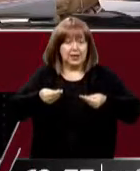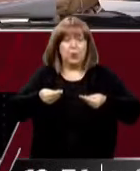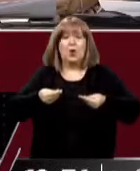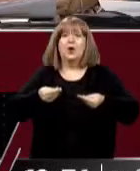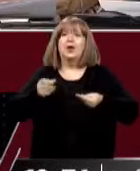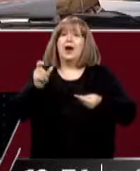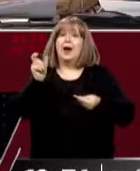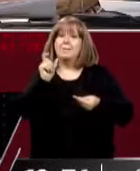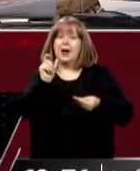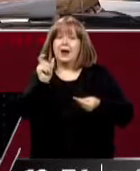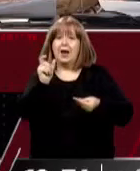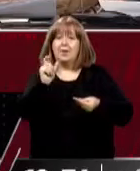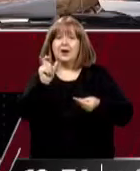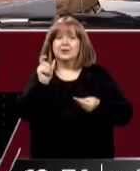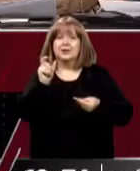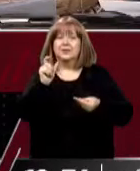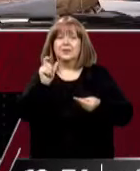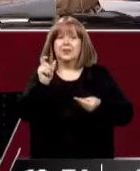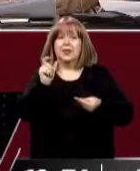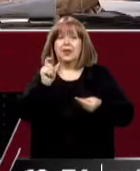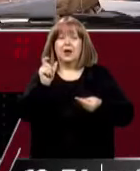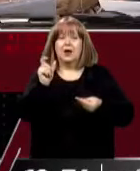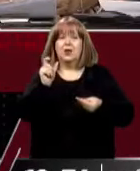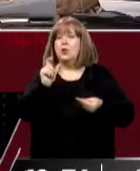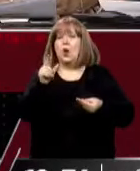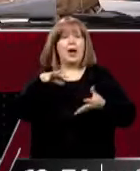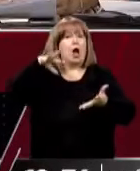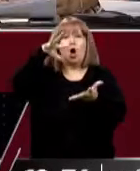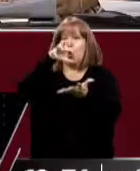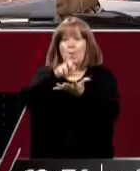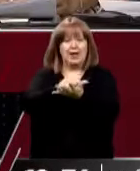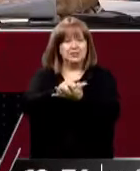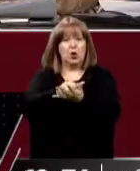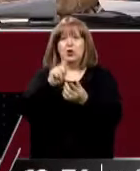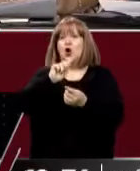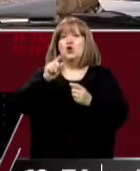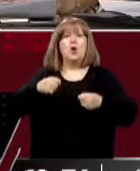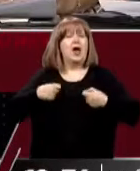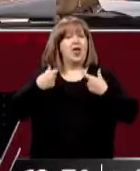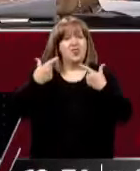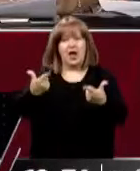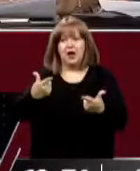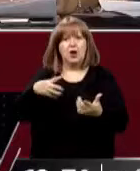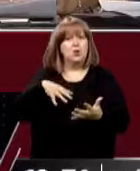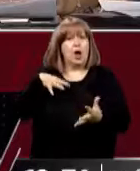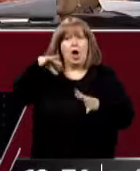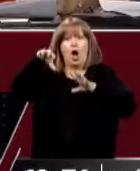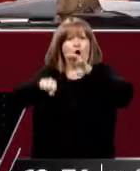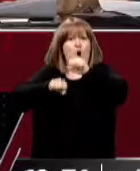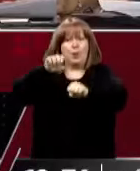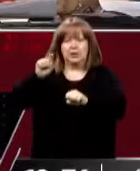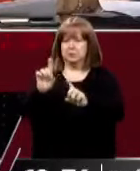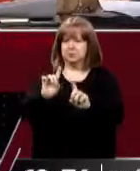utilizan y que tienen rigor. No hay cesión, no hay ocupación, perdón, no hay otorgamiento, hay ocupación tradicional, actual y